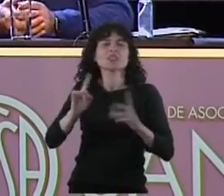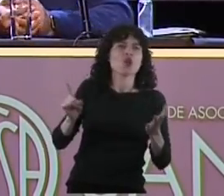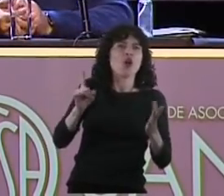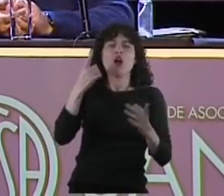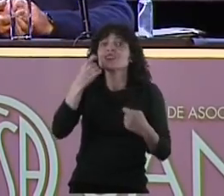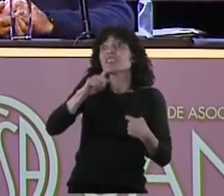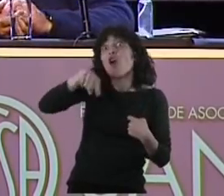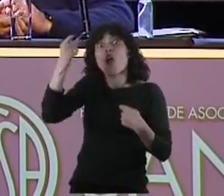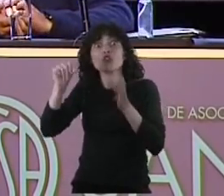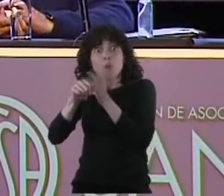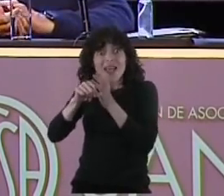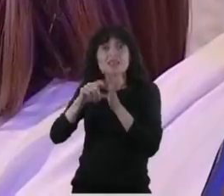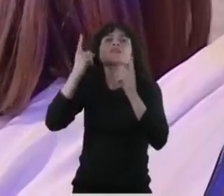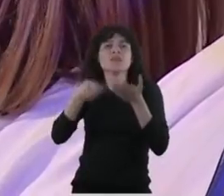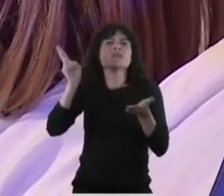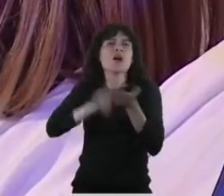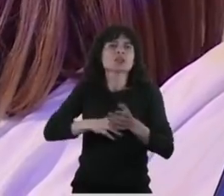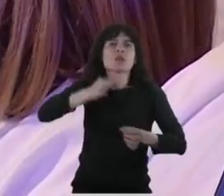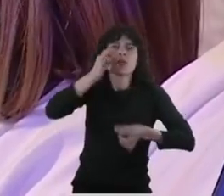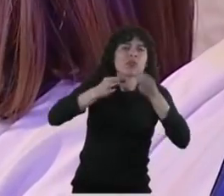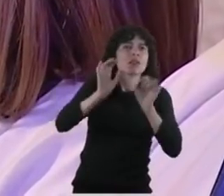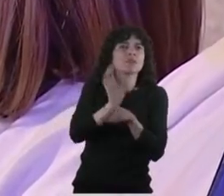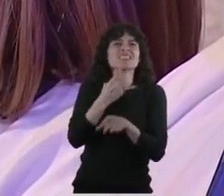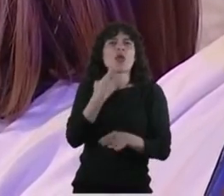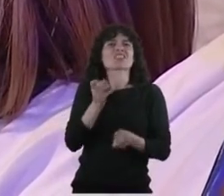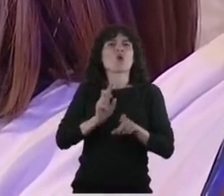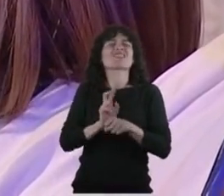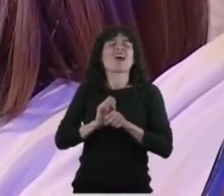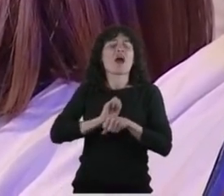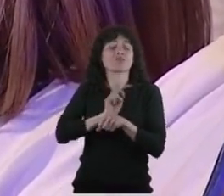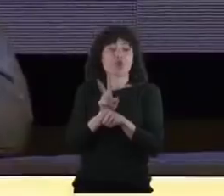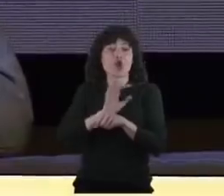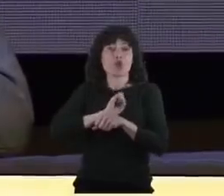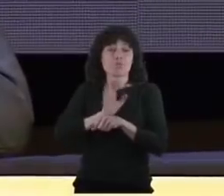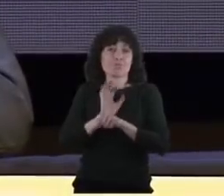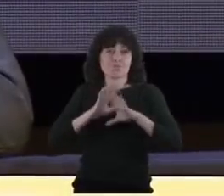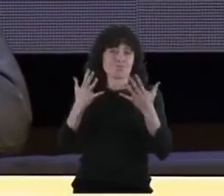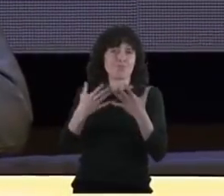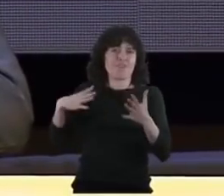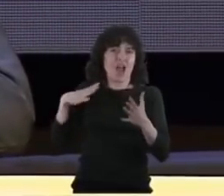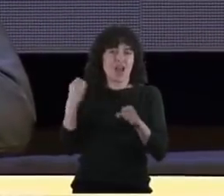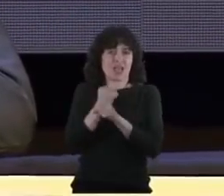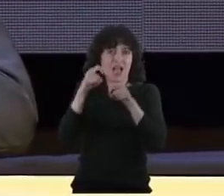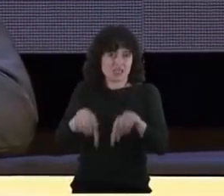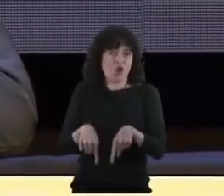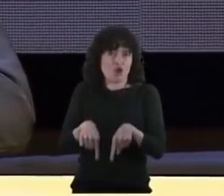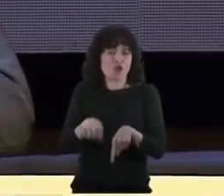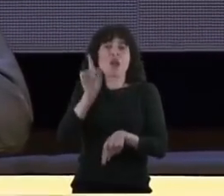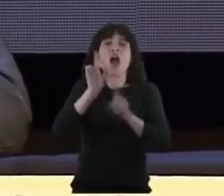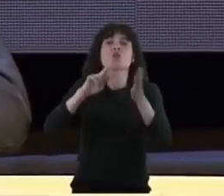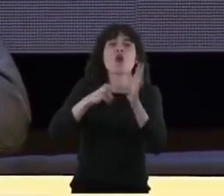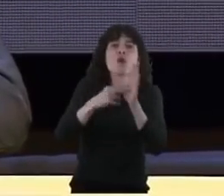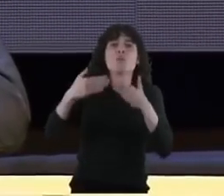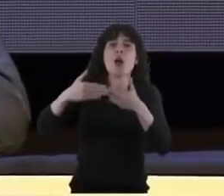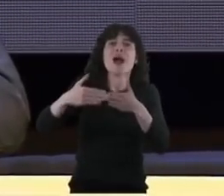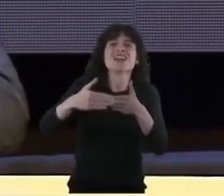La pandemia no ha terminado. Y vemos a China y a la cantidad de buques flotando esperando que los puertos chinos se abran porque